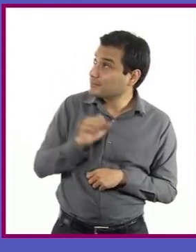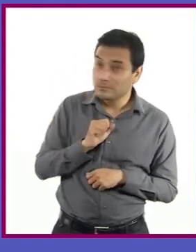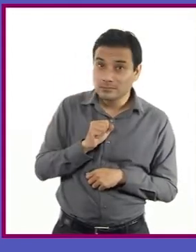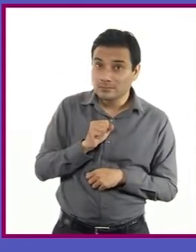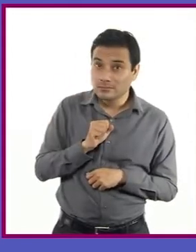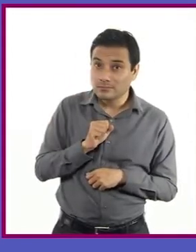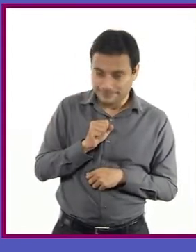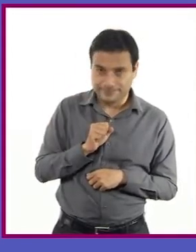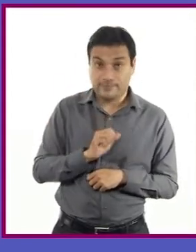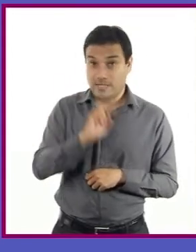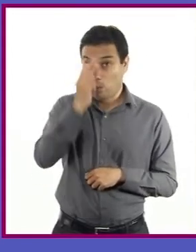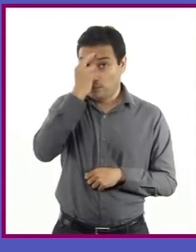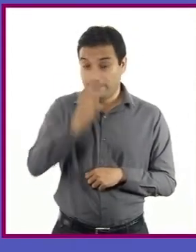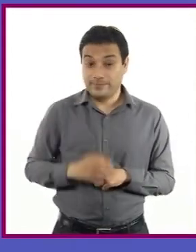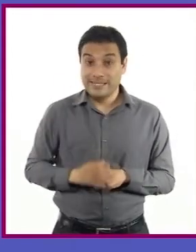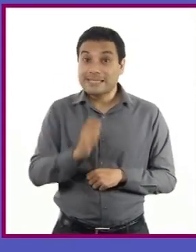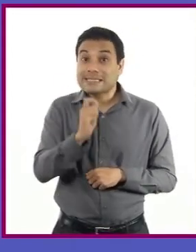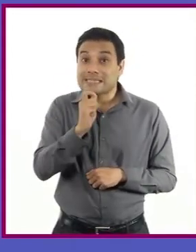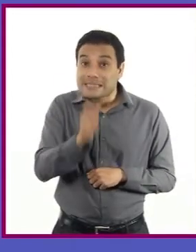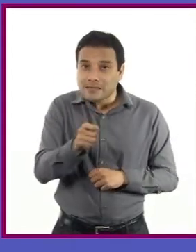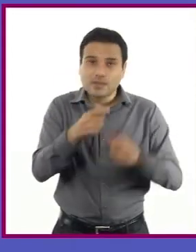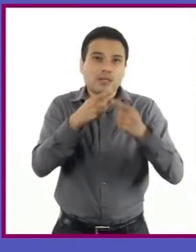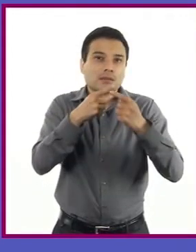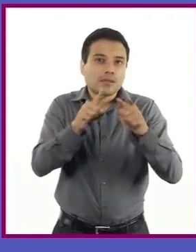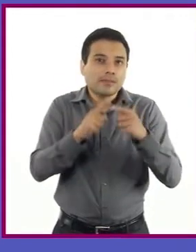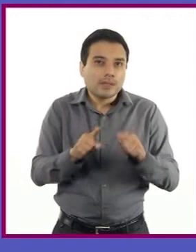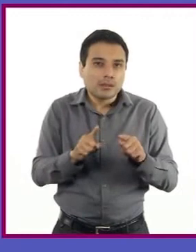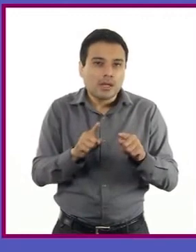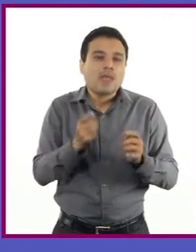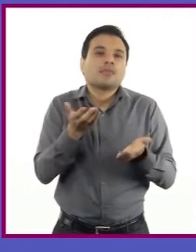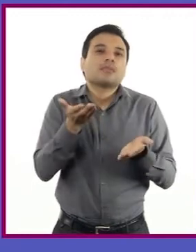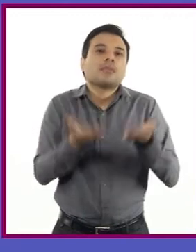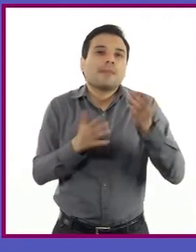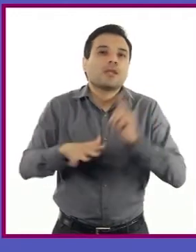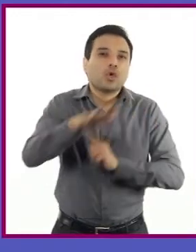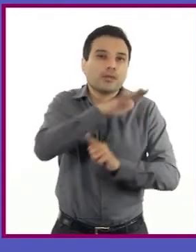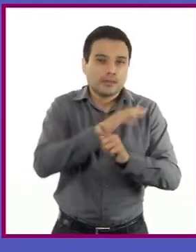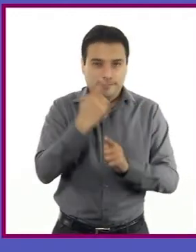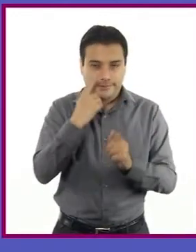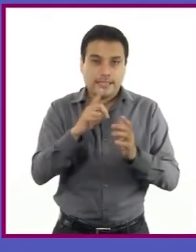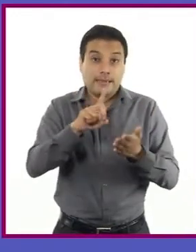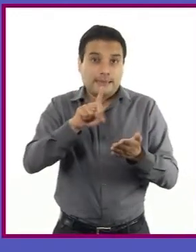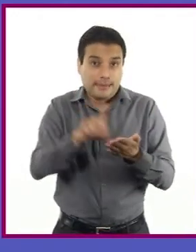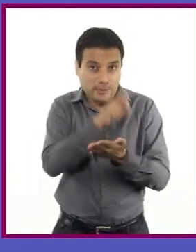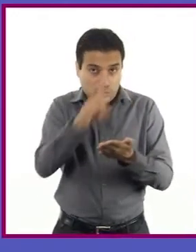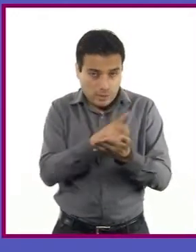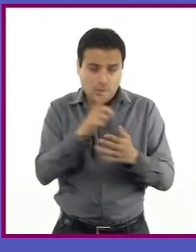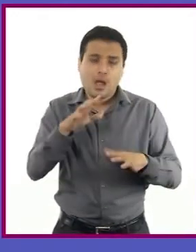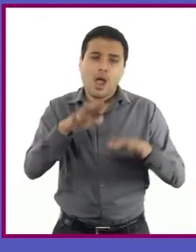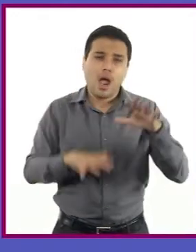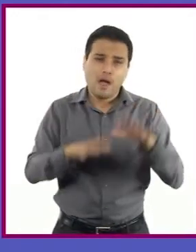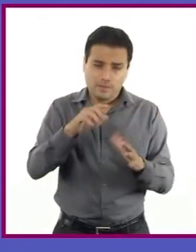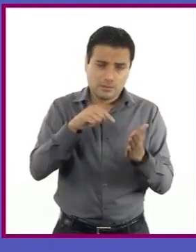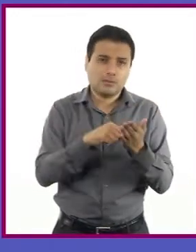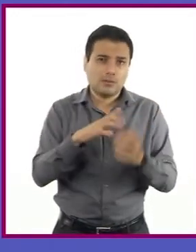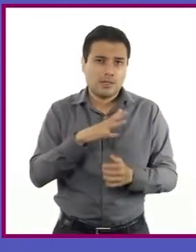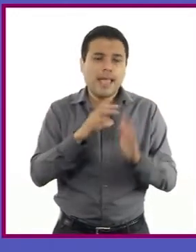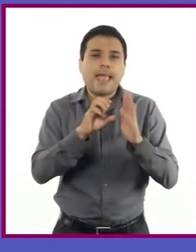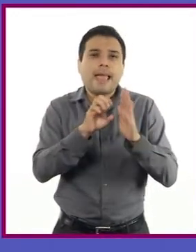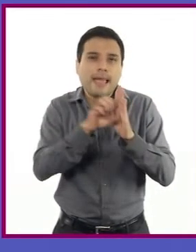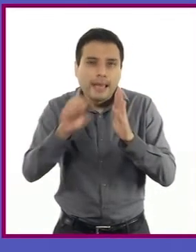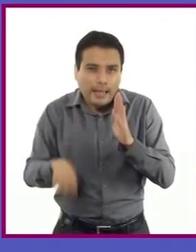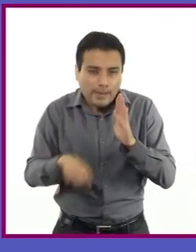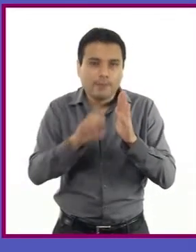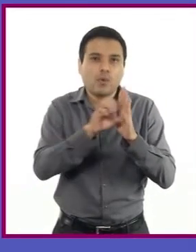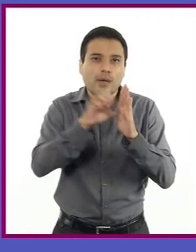distintos significados se emplean según el contexto. En algunos diccionarios se citan ejemplos que sitúan el significado en su contexto. Este